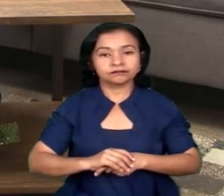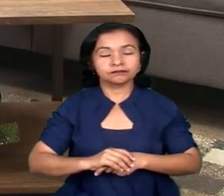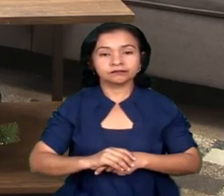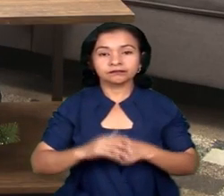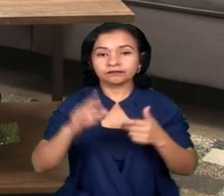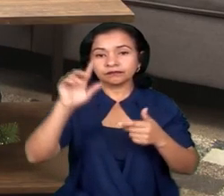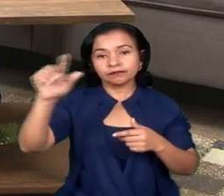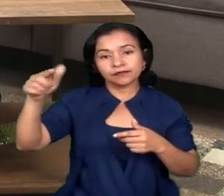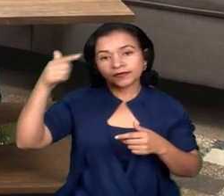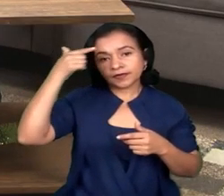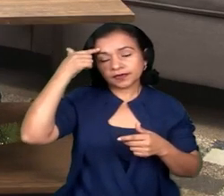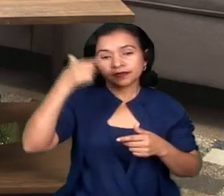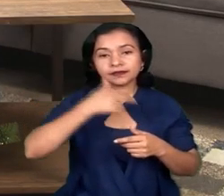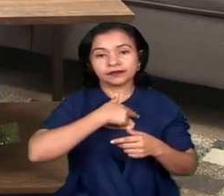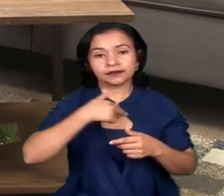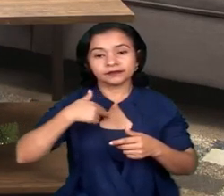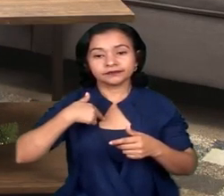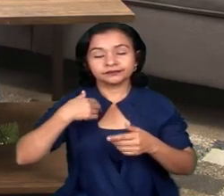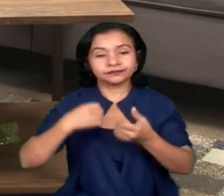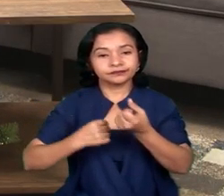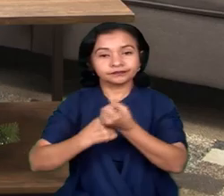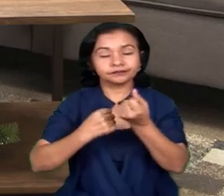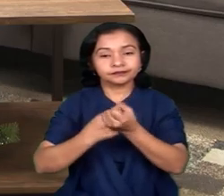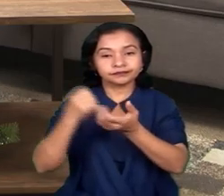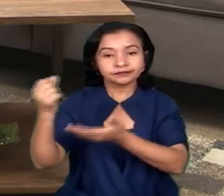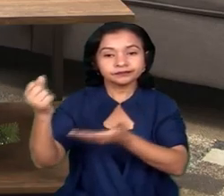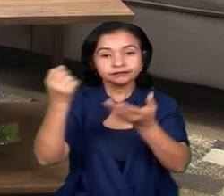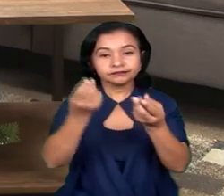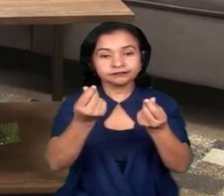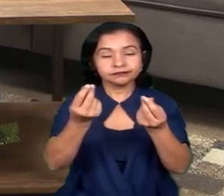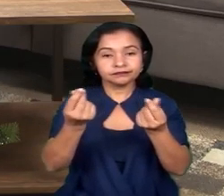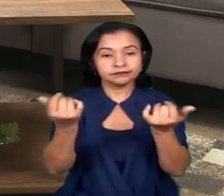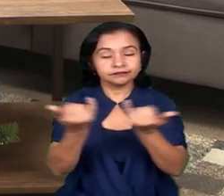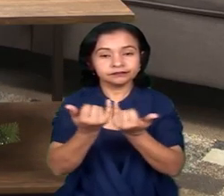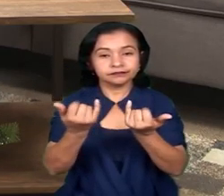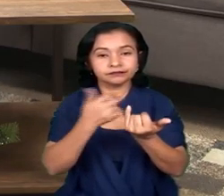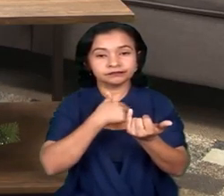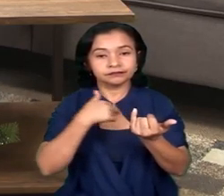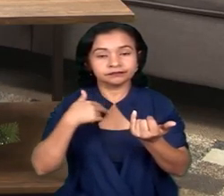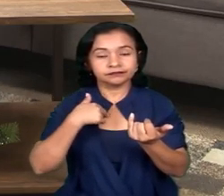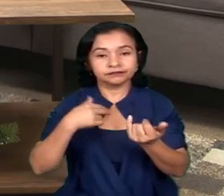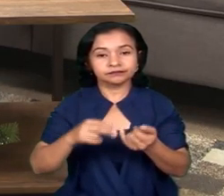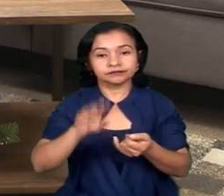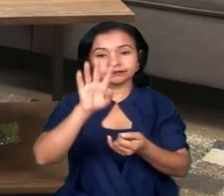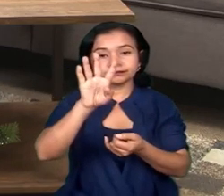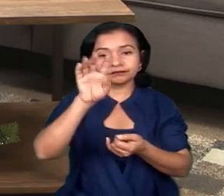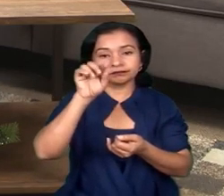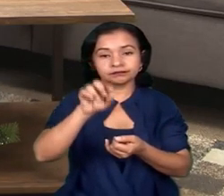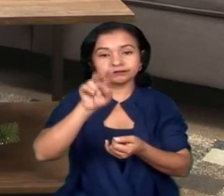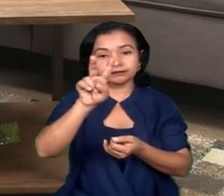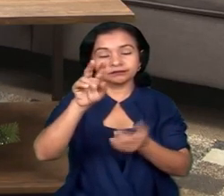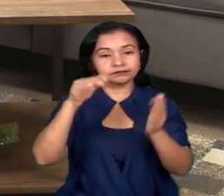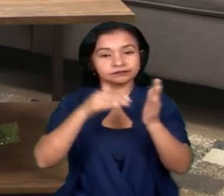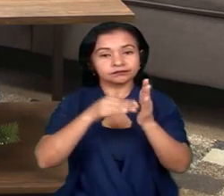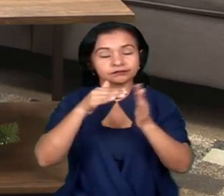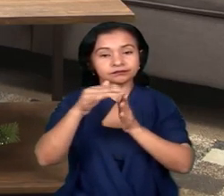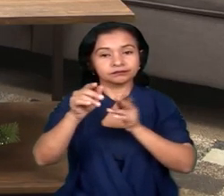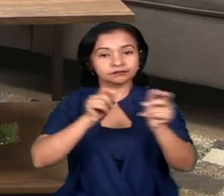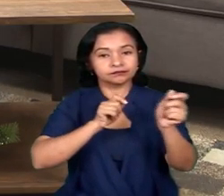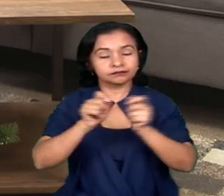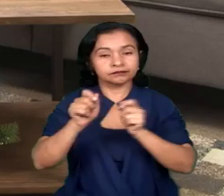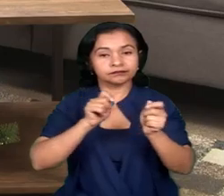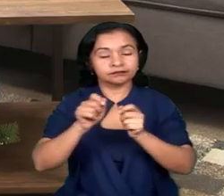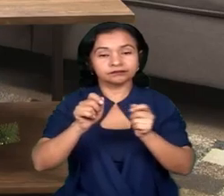el gobierno ha venido también haciendo inversiones en el mercado, como la que está ahorita de $4.2 millones, que está